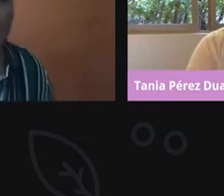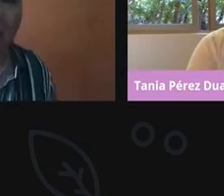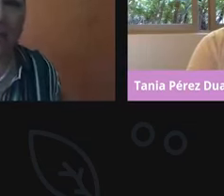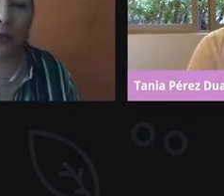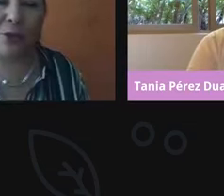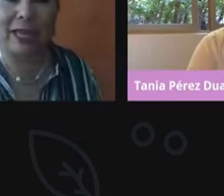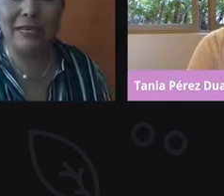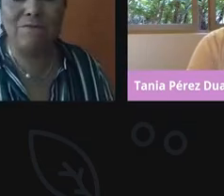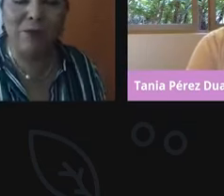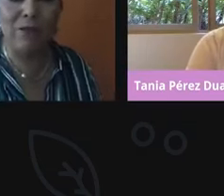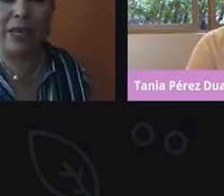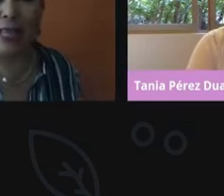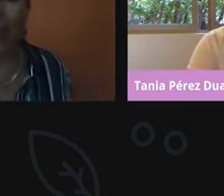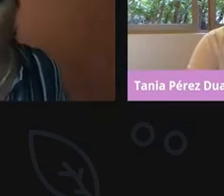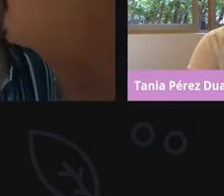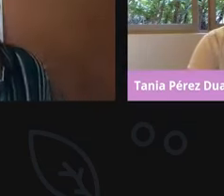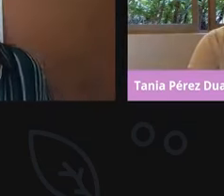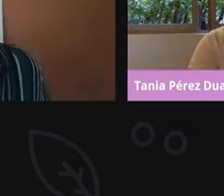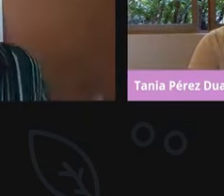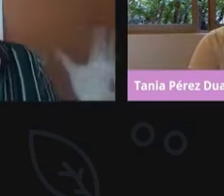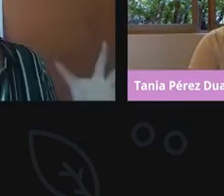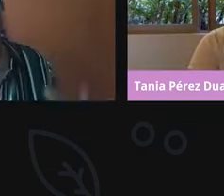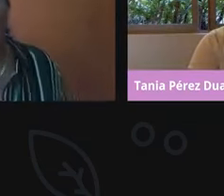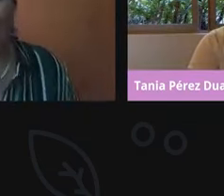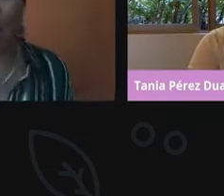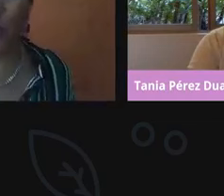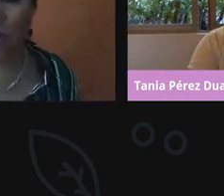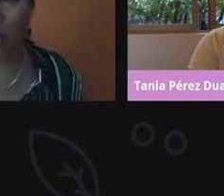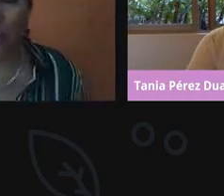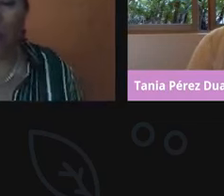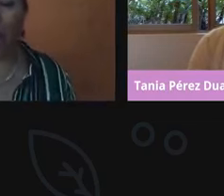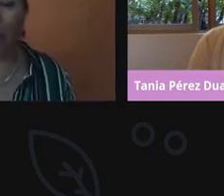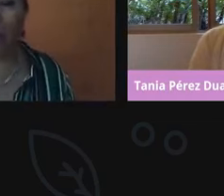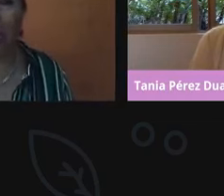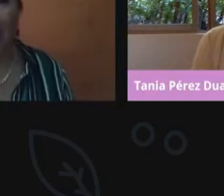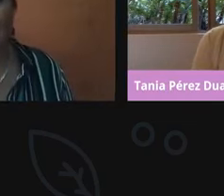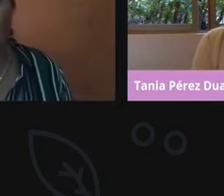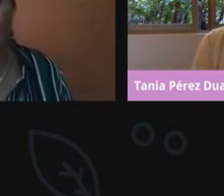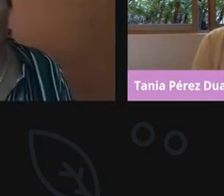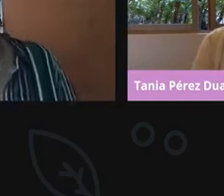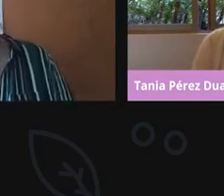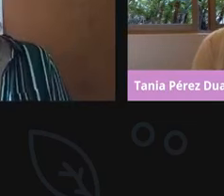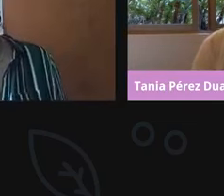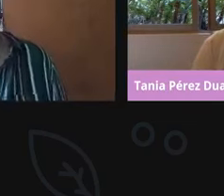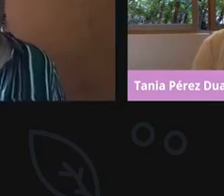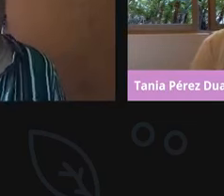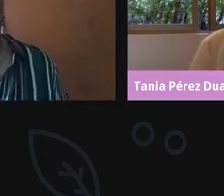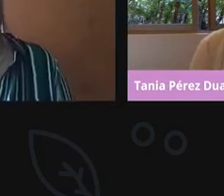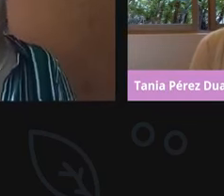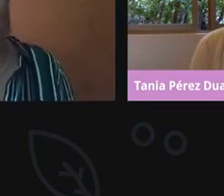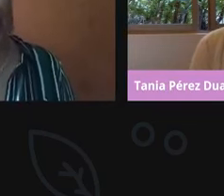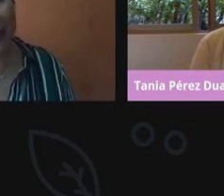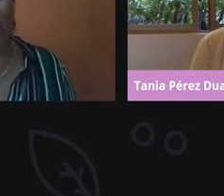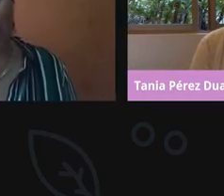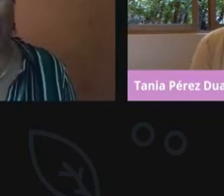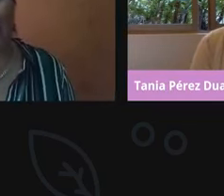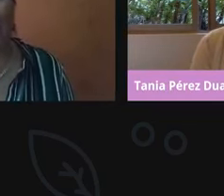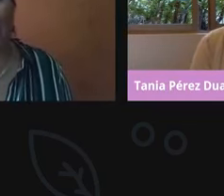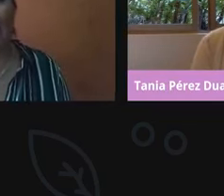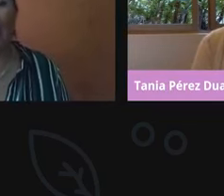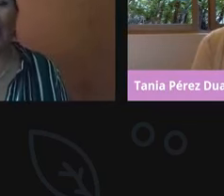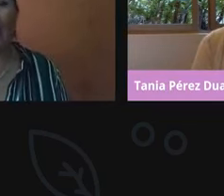trayectoria maravillosa, muy, muy grande. Tuve la oportunidad de estar escuchando, informándome sobre su trayectoria dentro